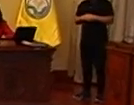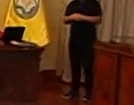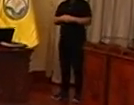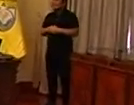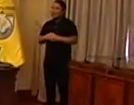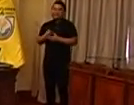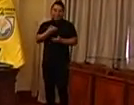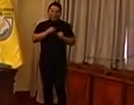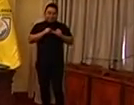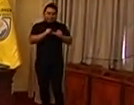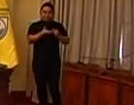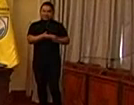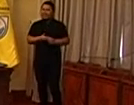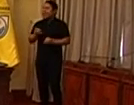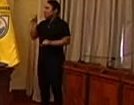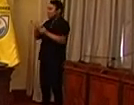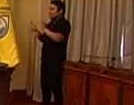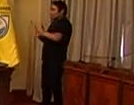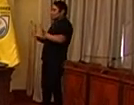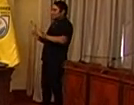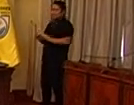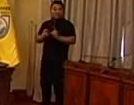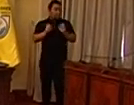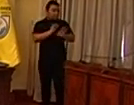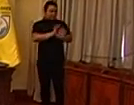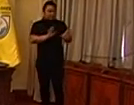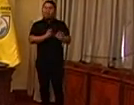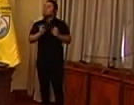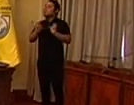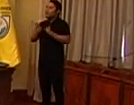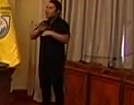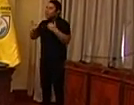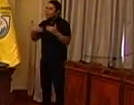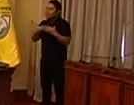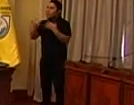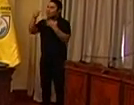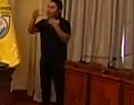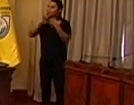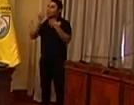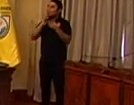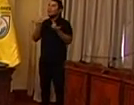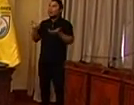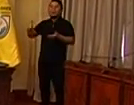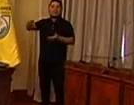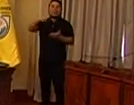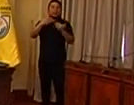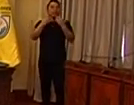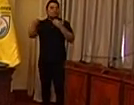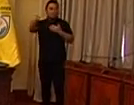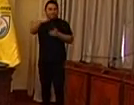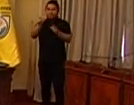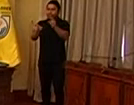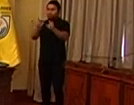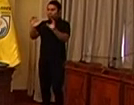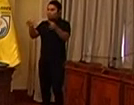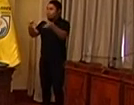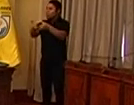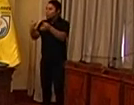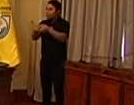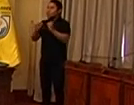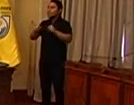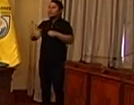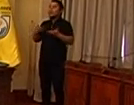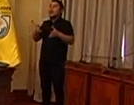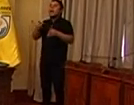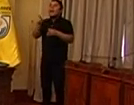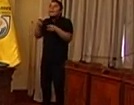Siguiente, por favor. Sí. Es todo. No tenemos más puntos que tratar. Vamos a solicitarles a los miembros del Consejo que se sirvan exonerarnos de